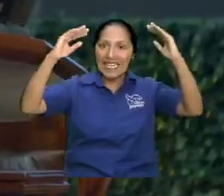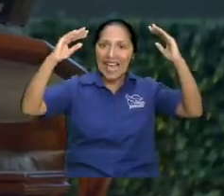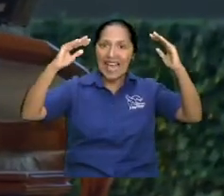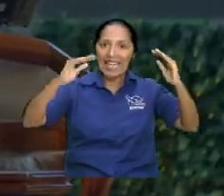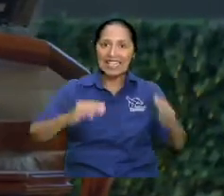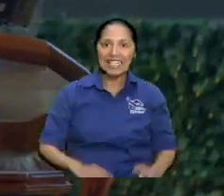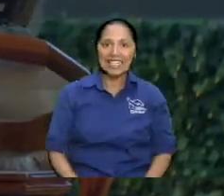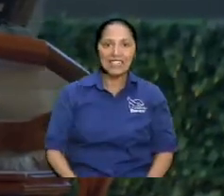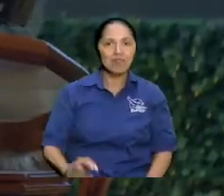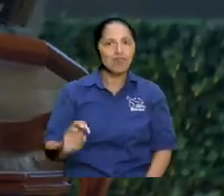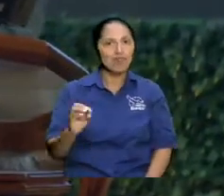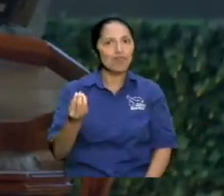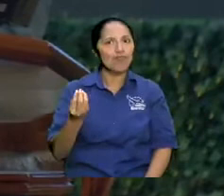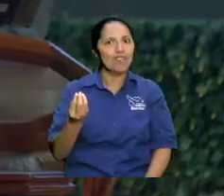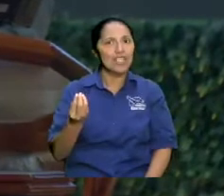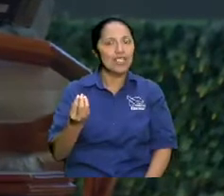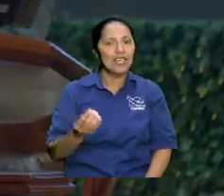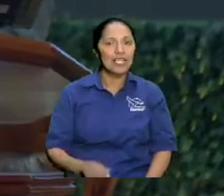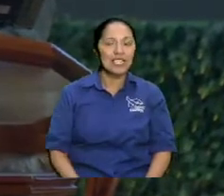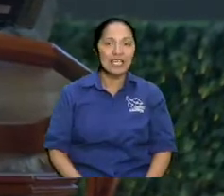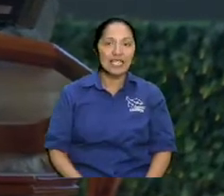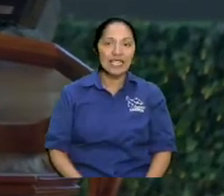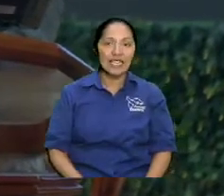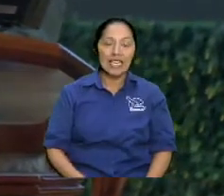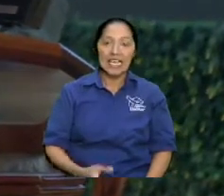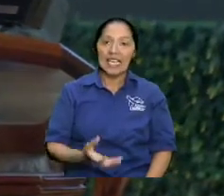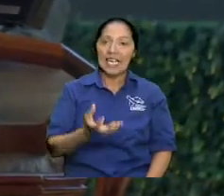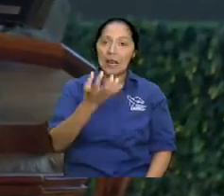Aplasta a los espíritus empobrecedores.